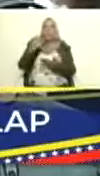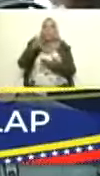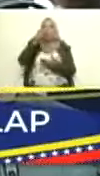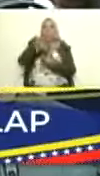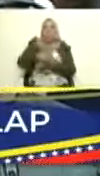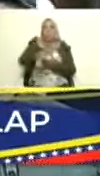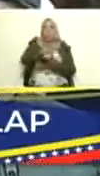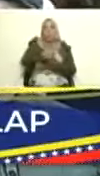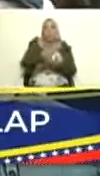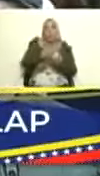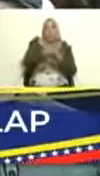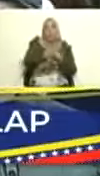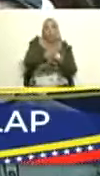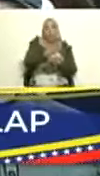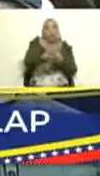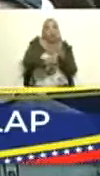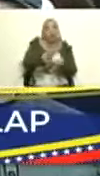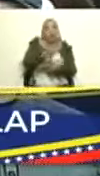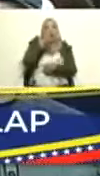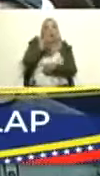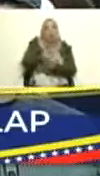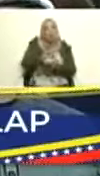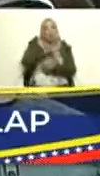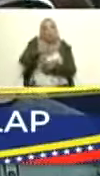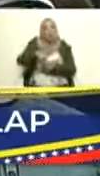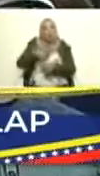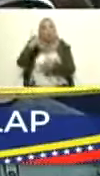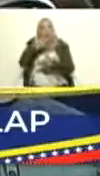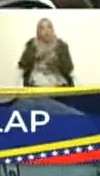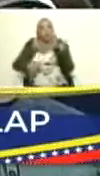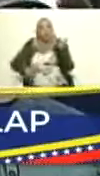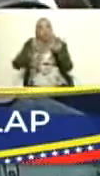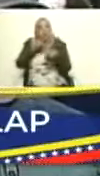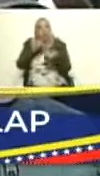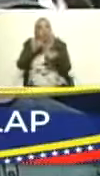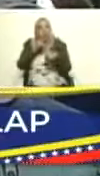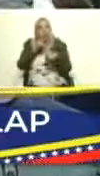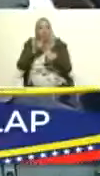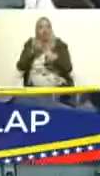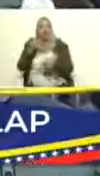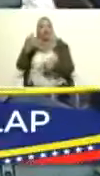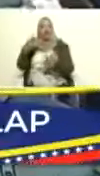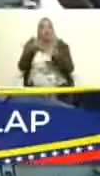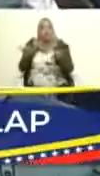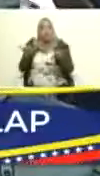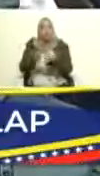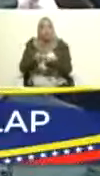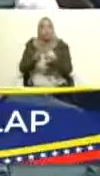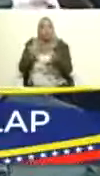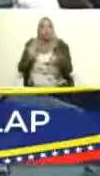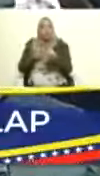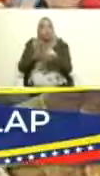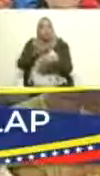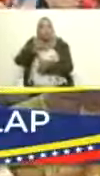al pueblo, y eso hicimos nosotros, camarada presidente. Nos unimos como